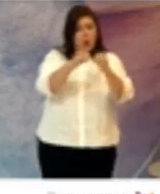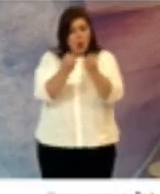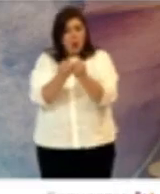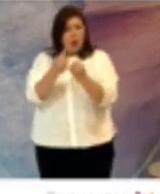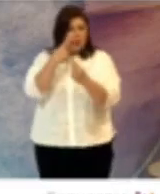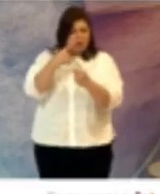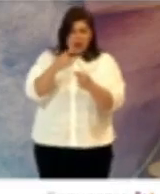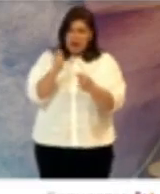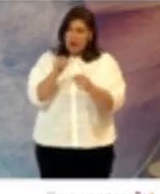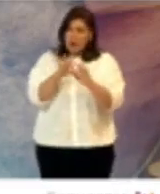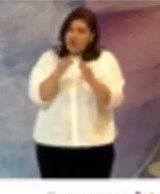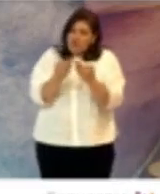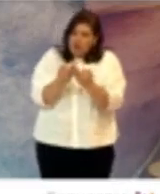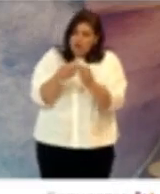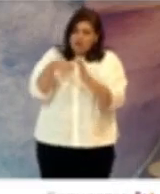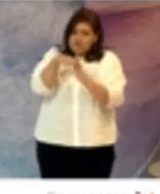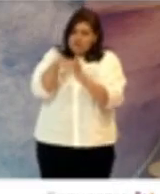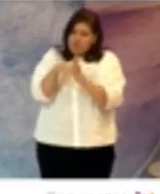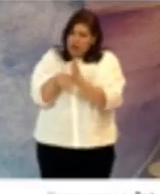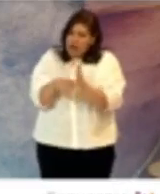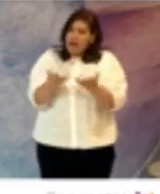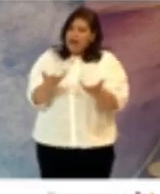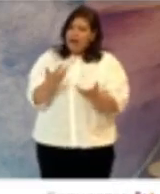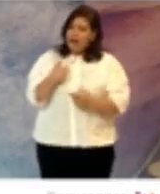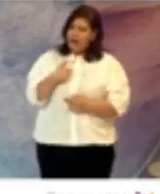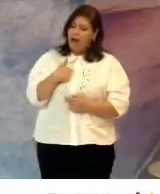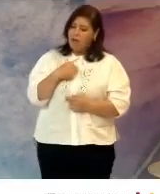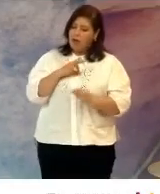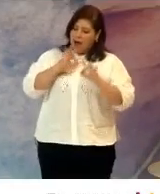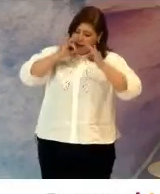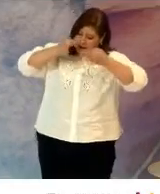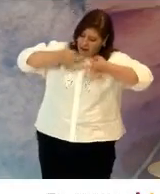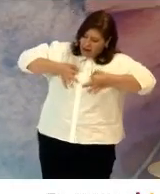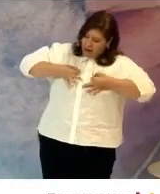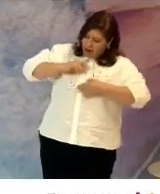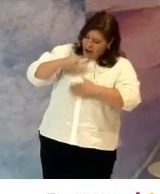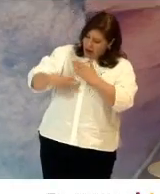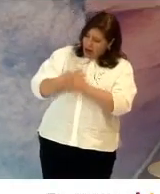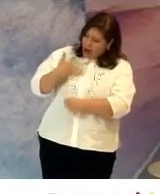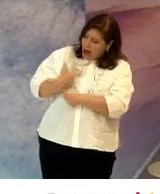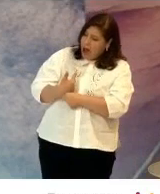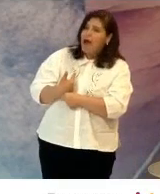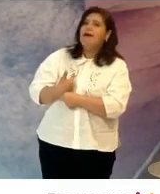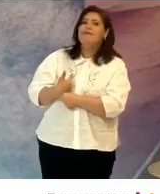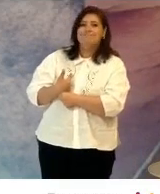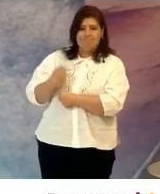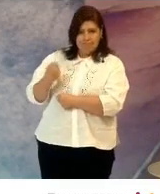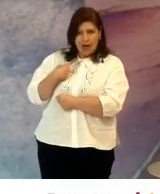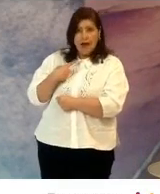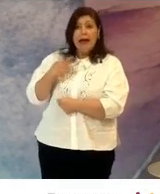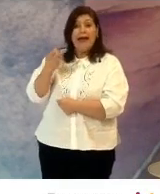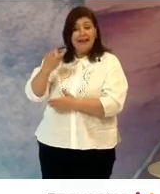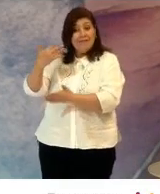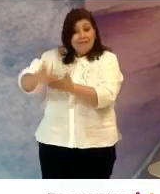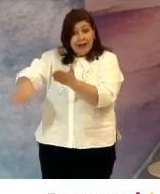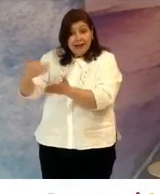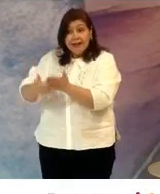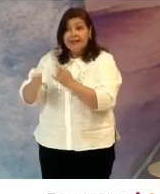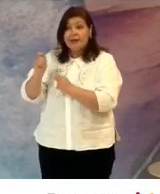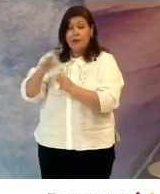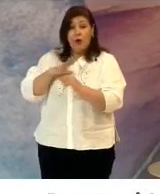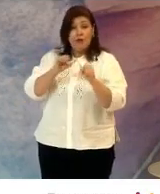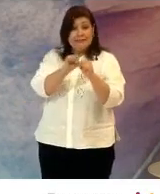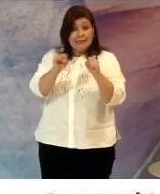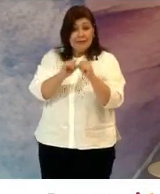permitan ver y sentirnos a nosotros mismos. En particular, nos falta esto en un sistema